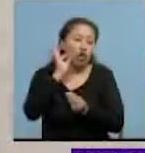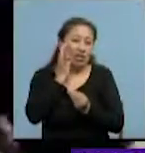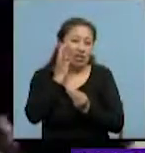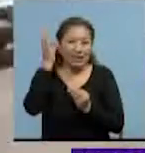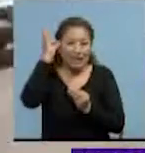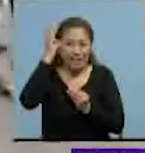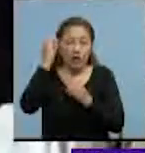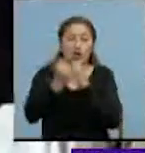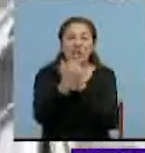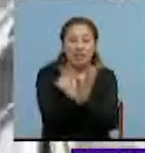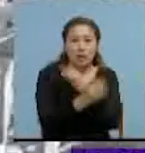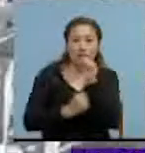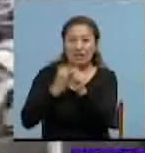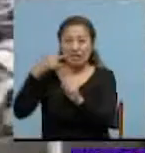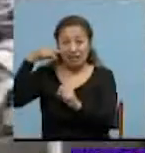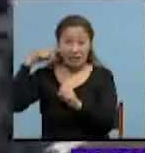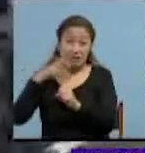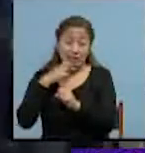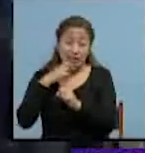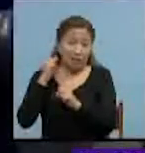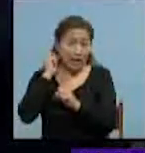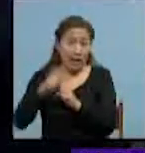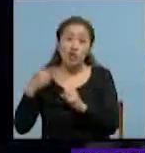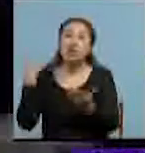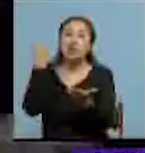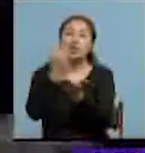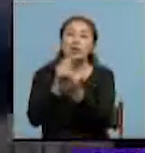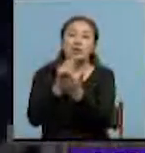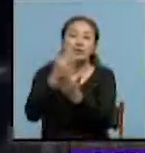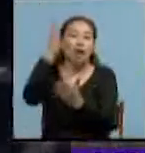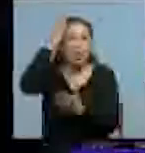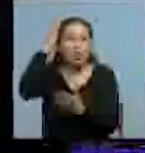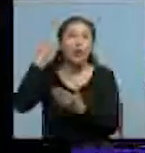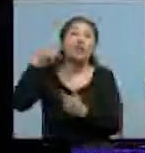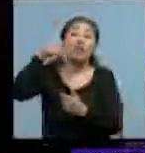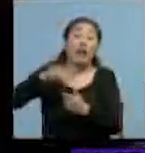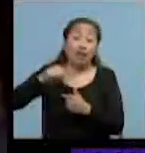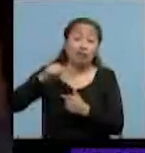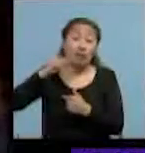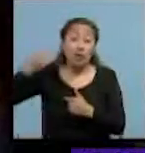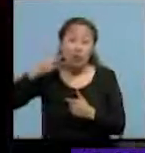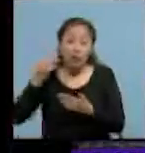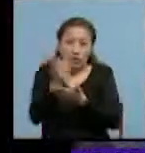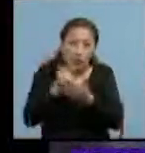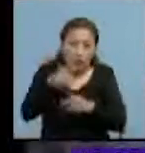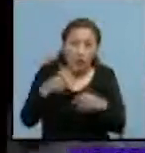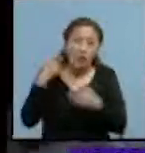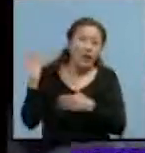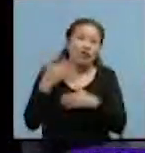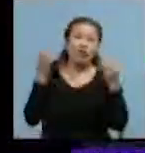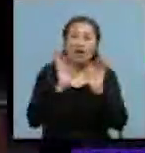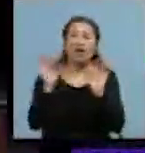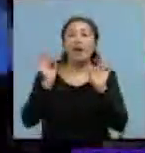de 5 a 17 años, que son el icono cultural de Purmamarca en estos momentos. Así que bueno, los esperamos para toda la